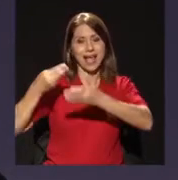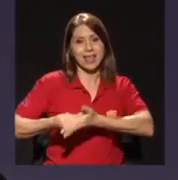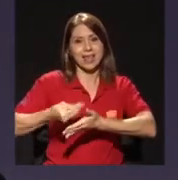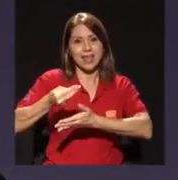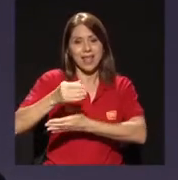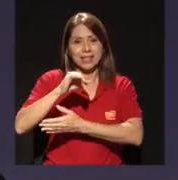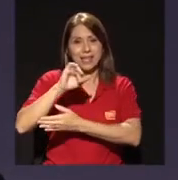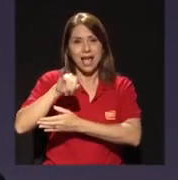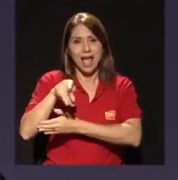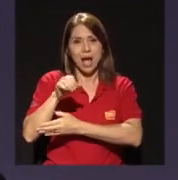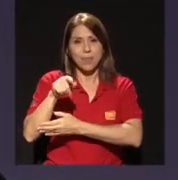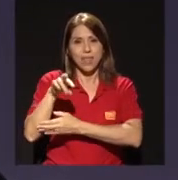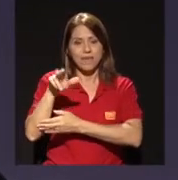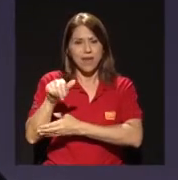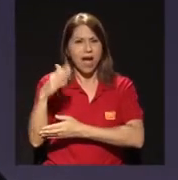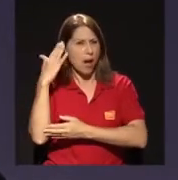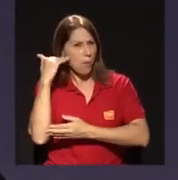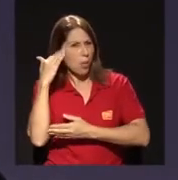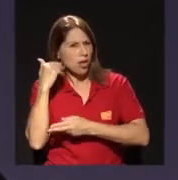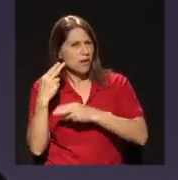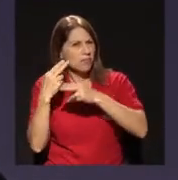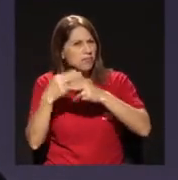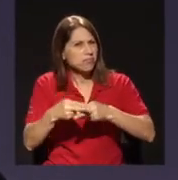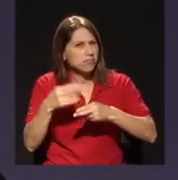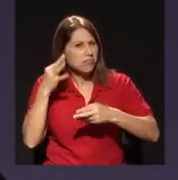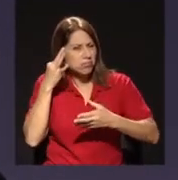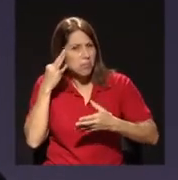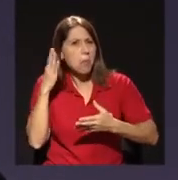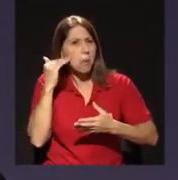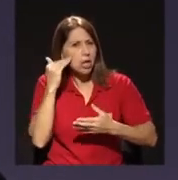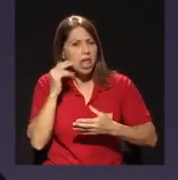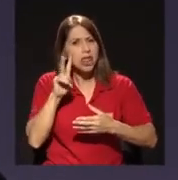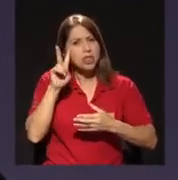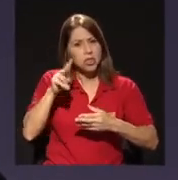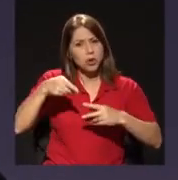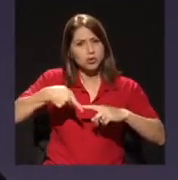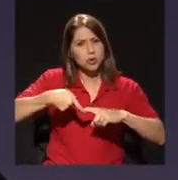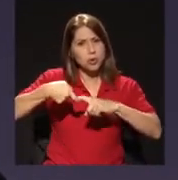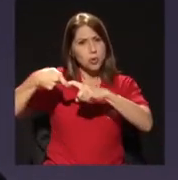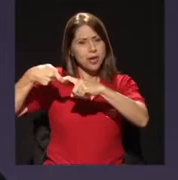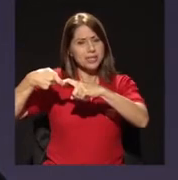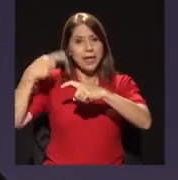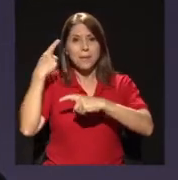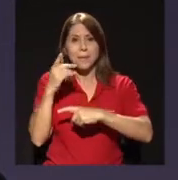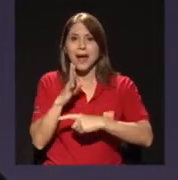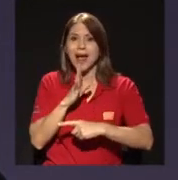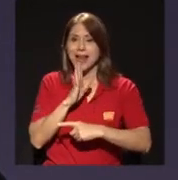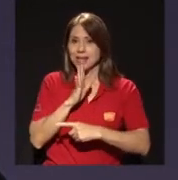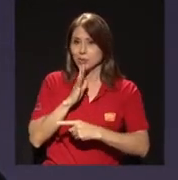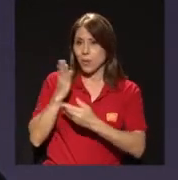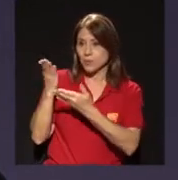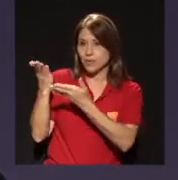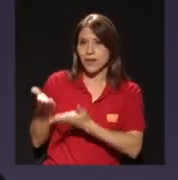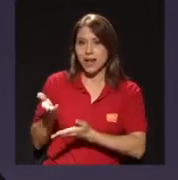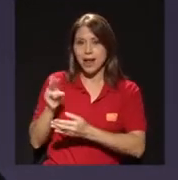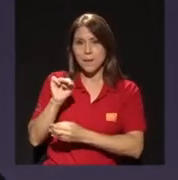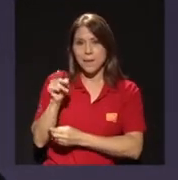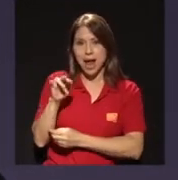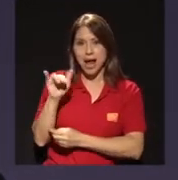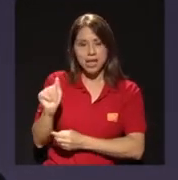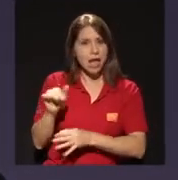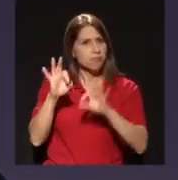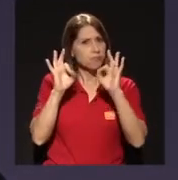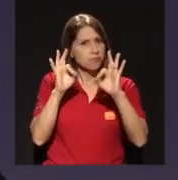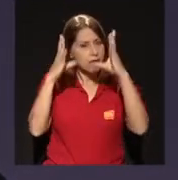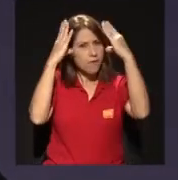por qué Luisa y Glenda son dos grúas. Pues precisamente para eso queremos hablar con María, que está muy bien informada, tanto como